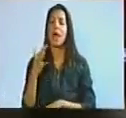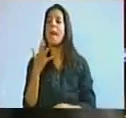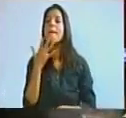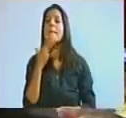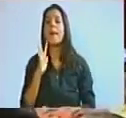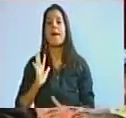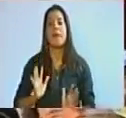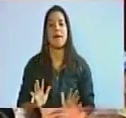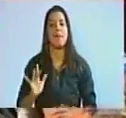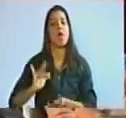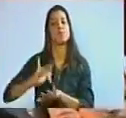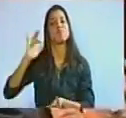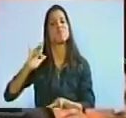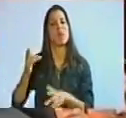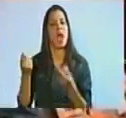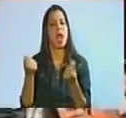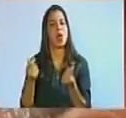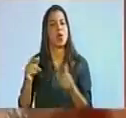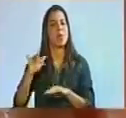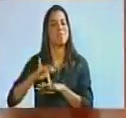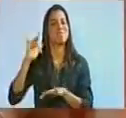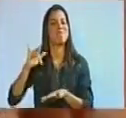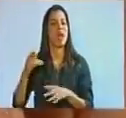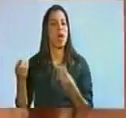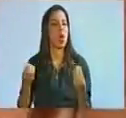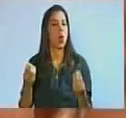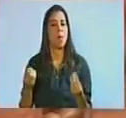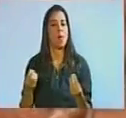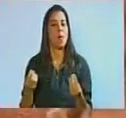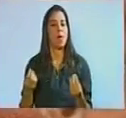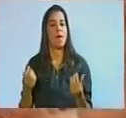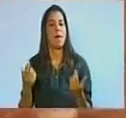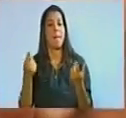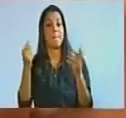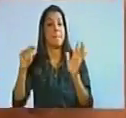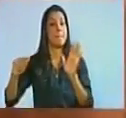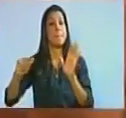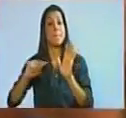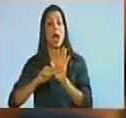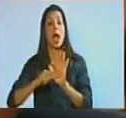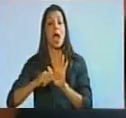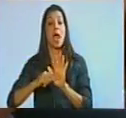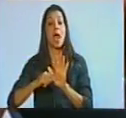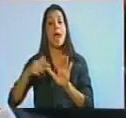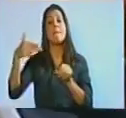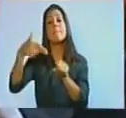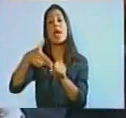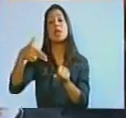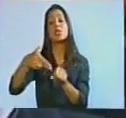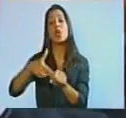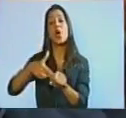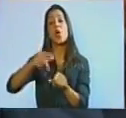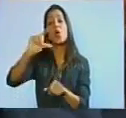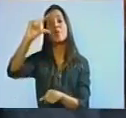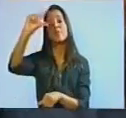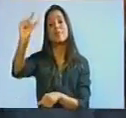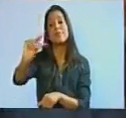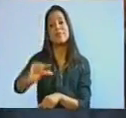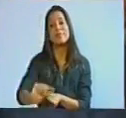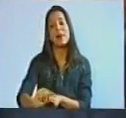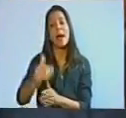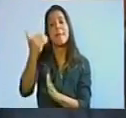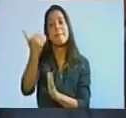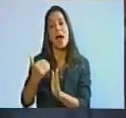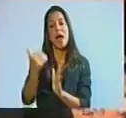abrupta, la caída más abrupta y más prolongada de los precios del petróleo en el mercado internacional,